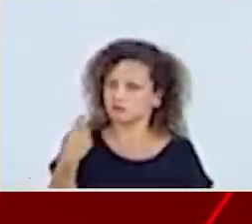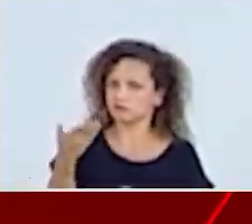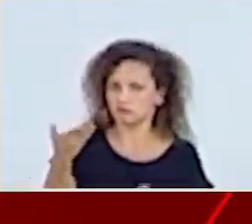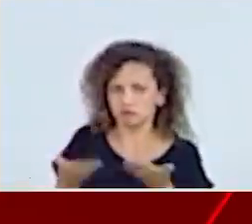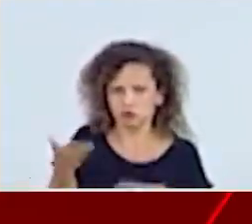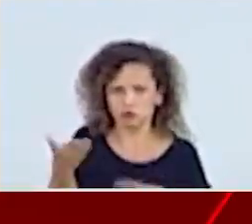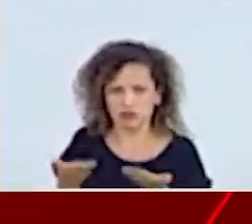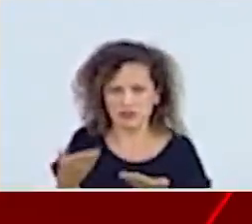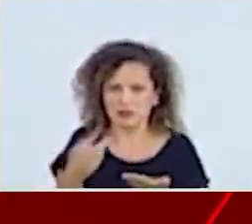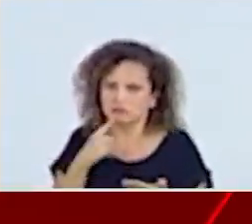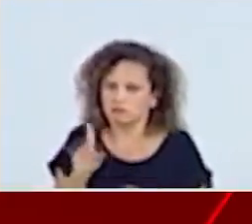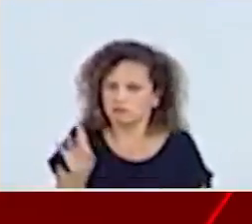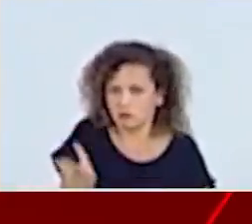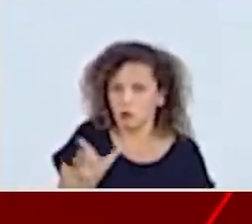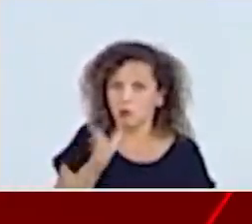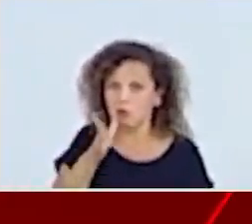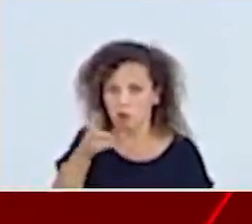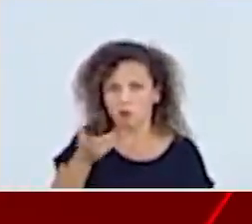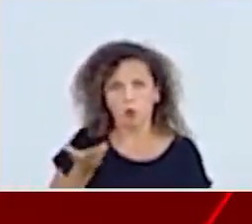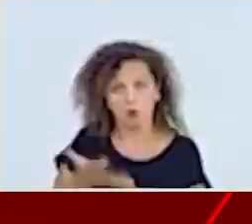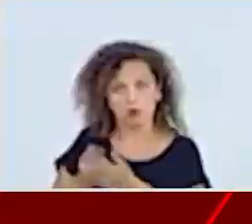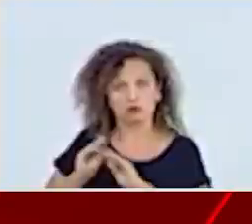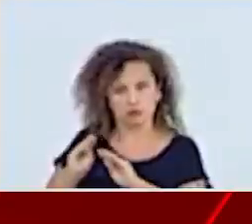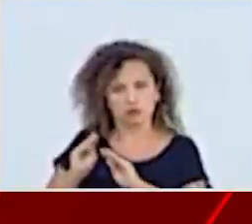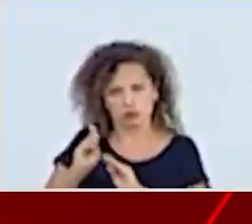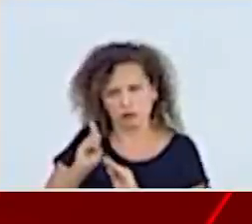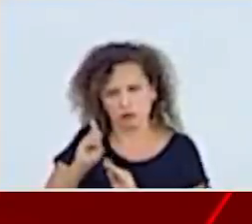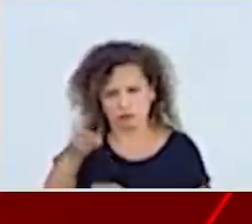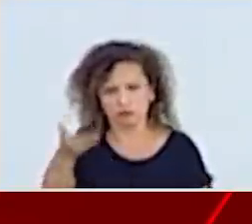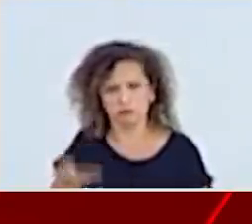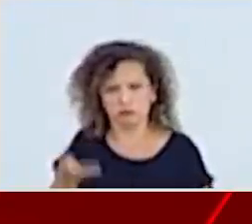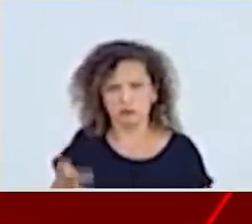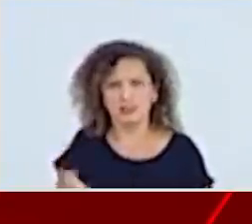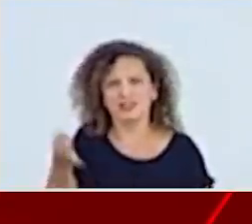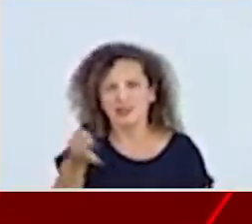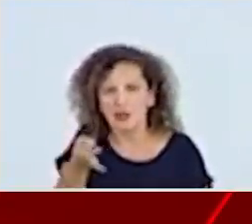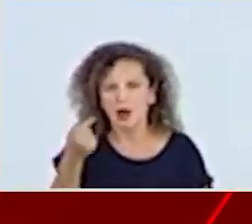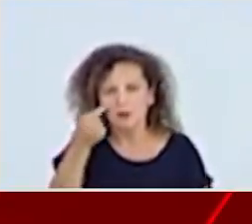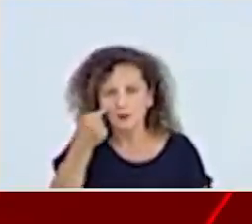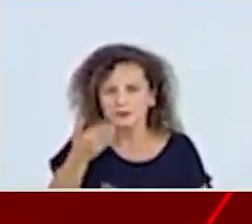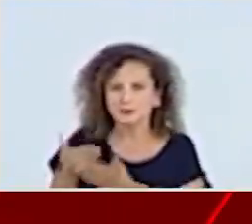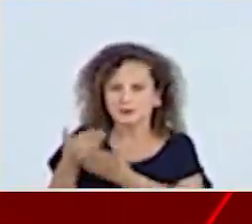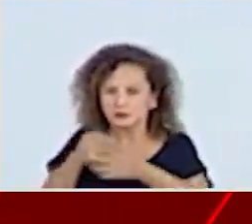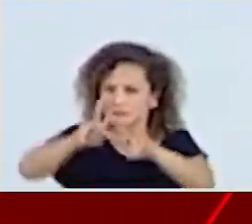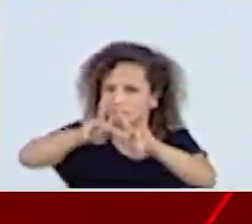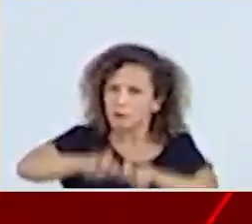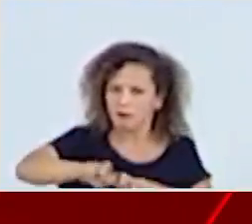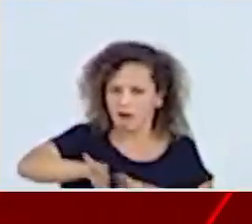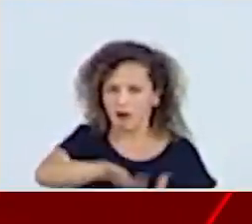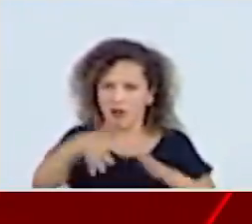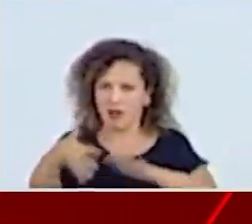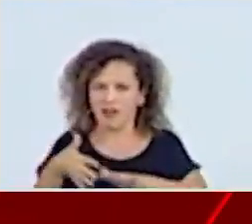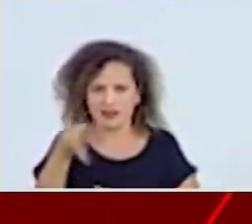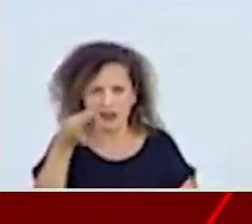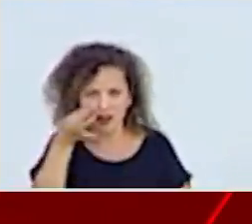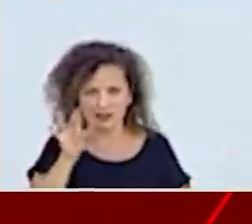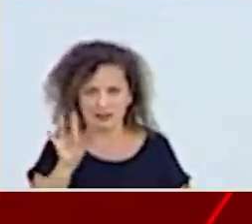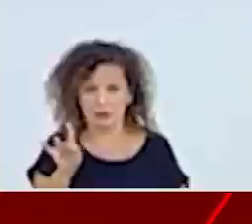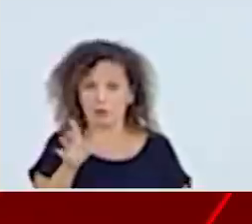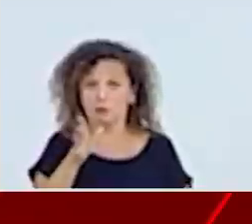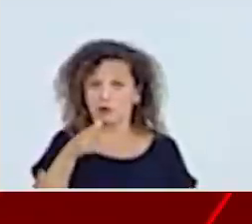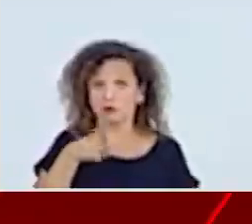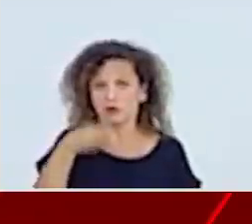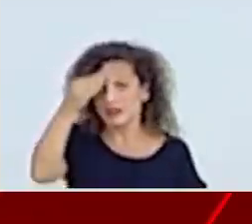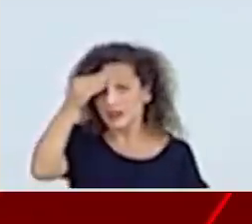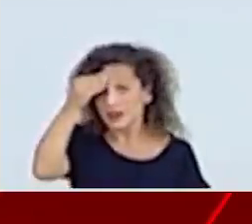delitos, dos de ellos en concreto tienen una contundencia en la recopilación de pruebas brutal. Y me estoy refiriendo al de denuncia falsa y al de